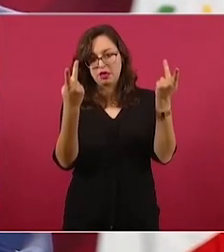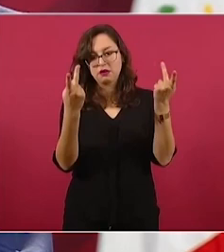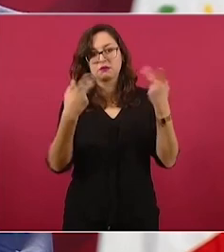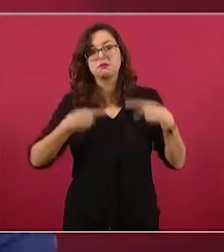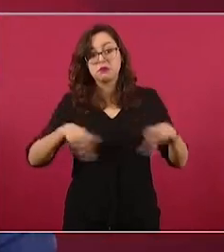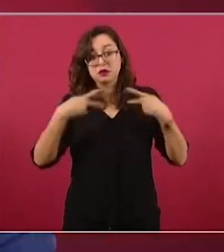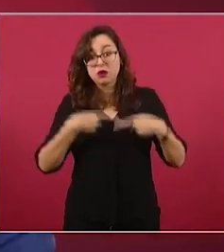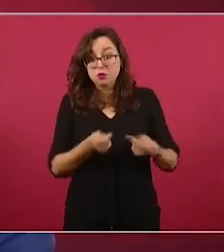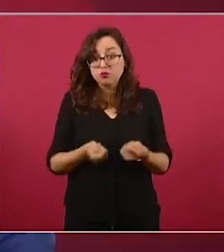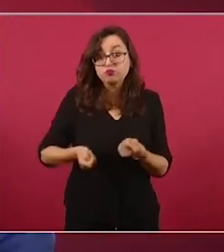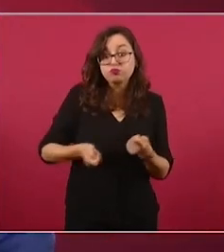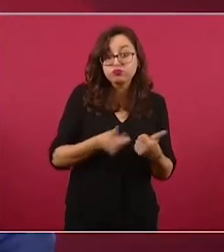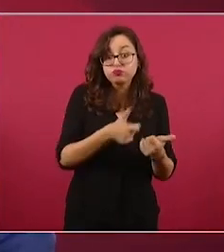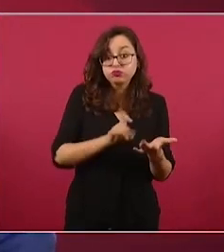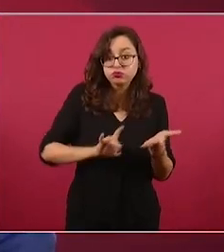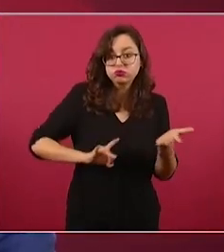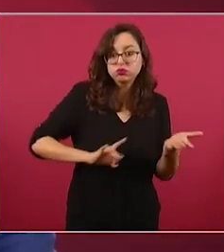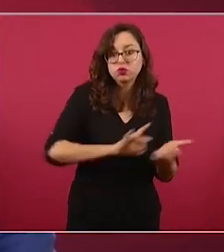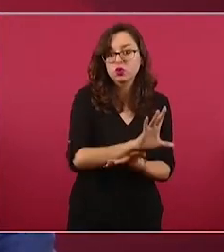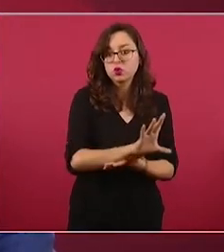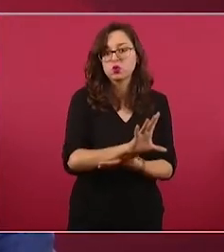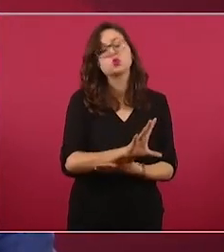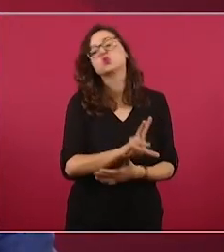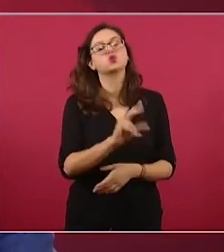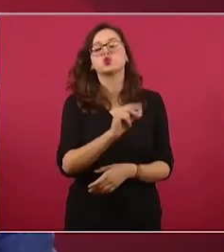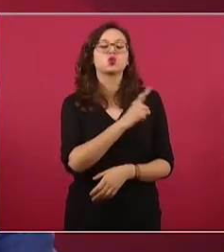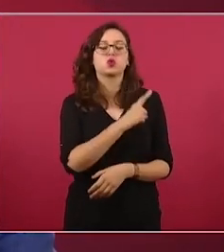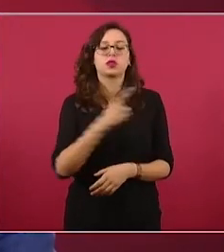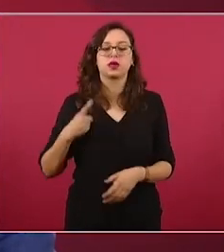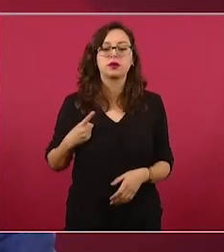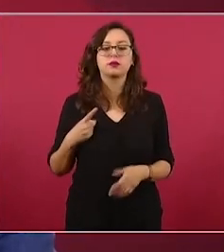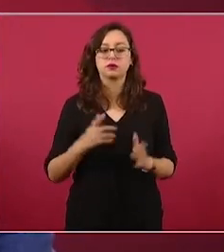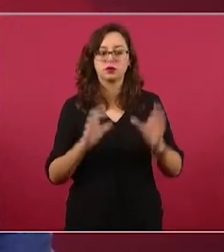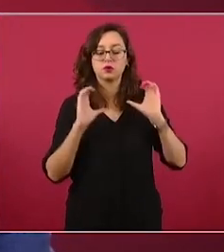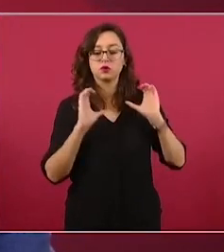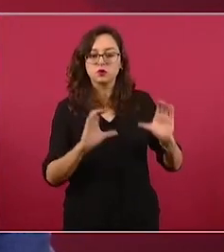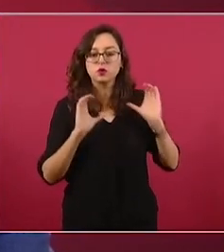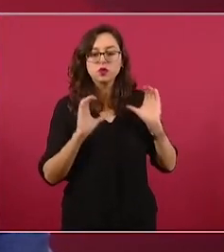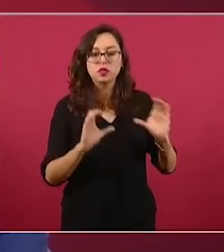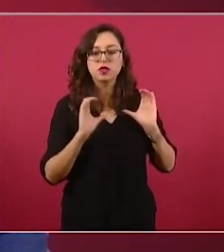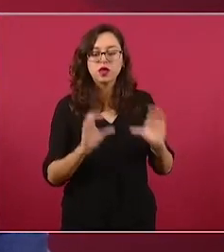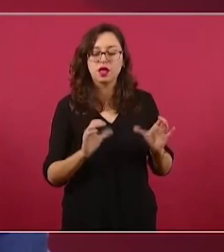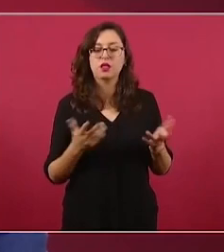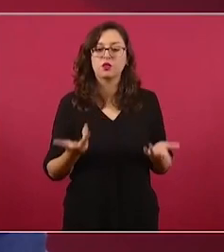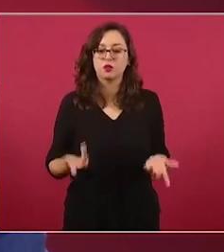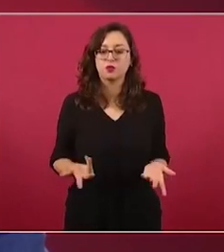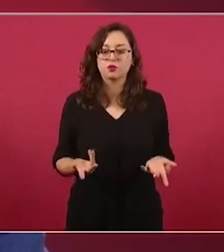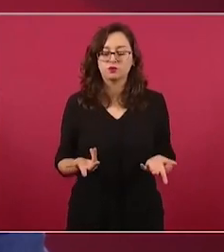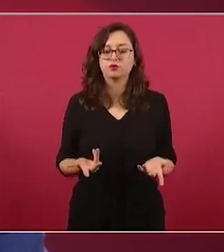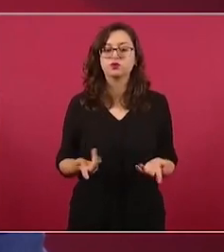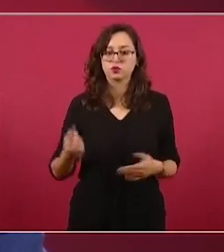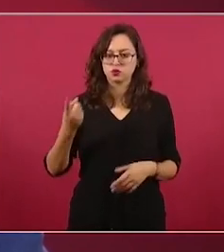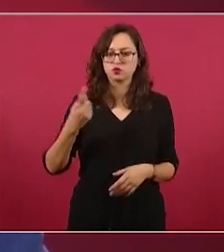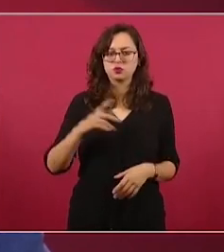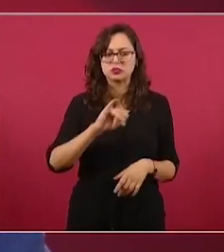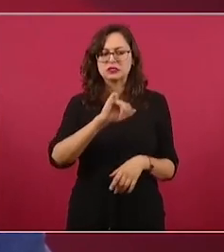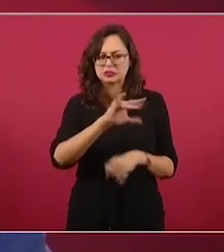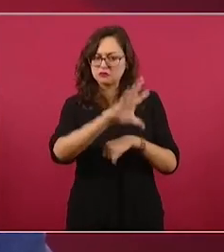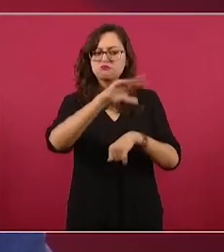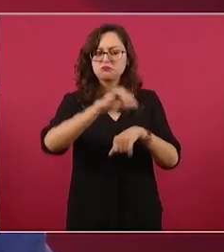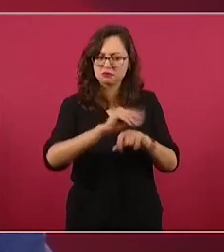de manera masiva, porque estamos poniendo algunas condiciones.